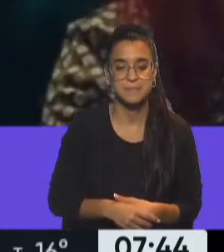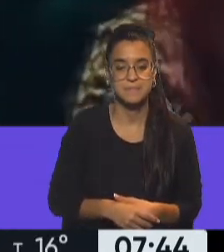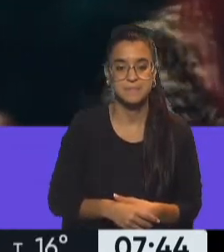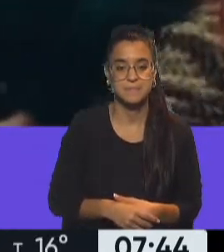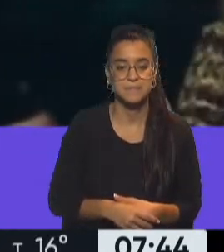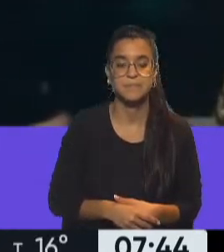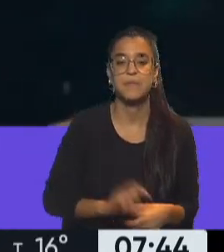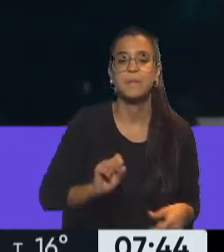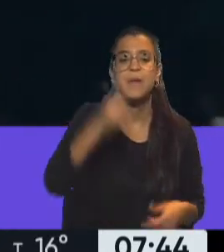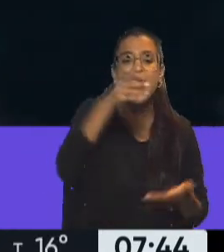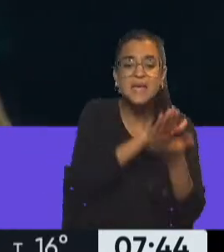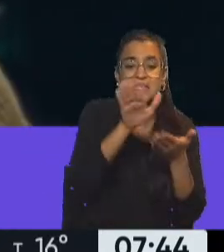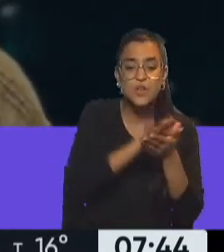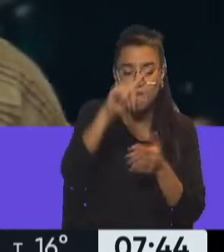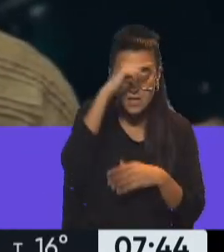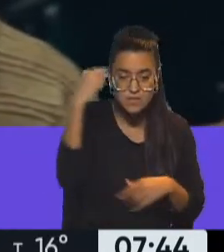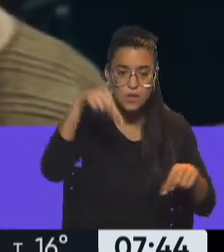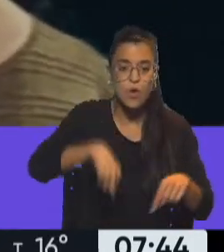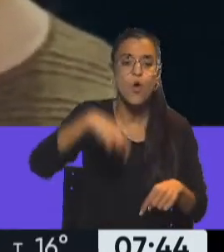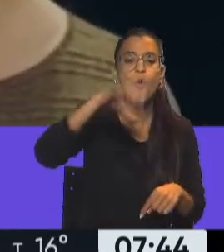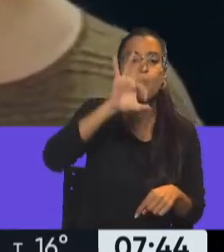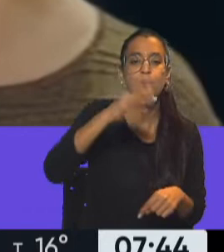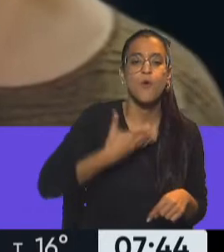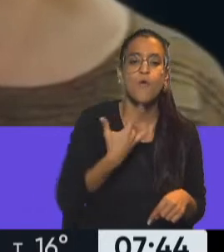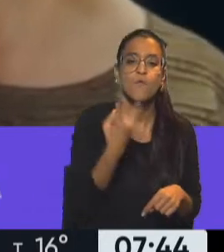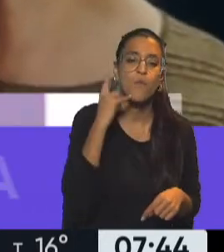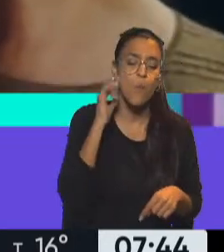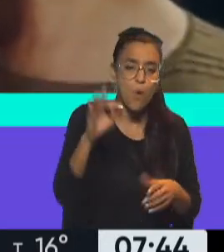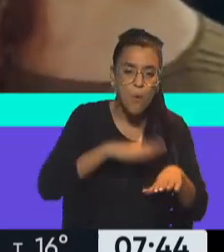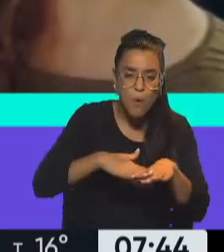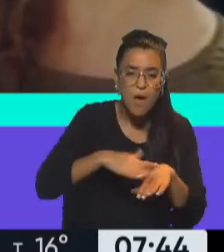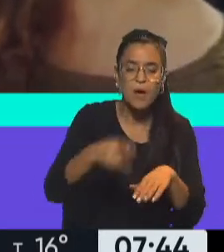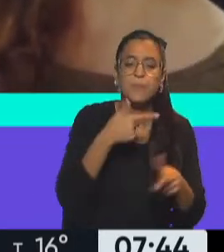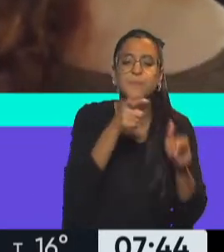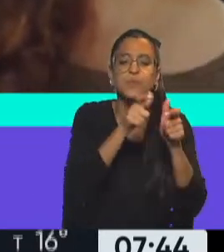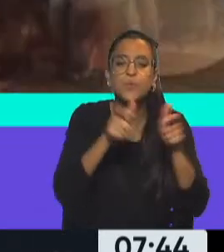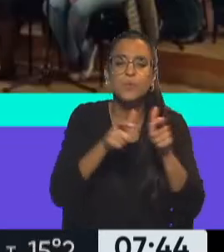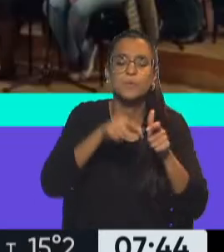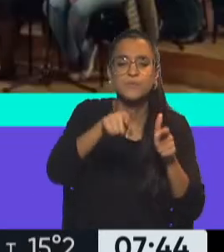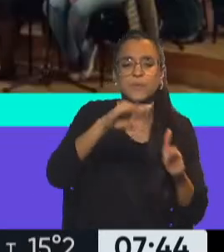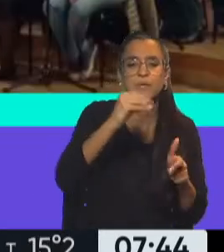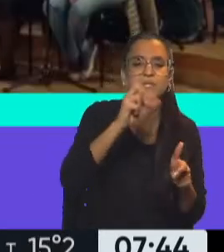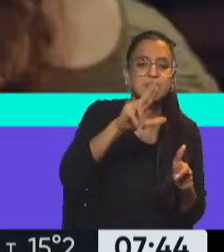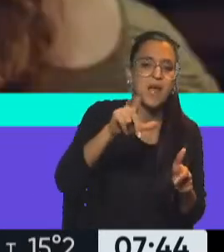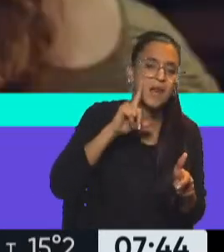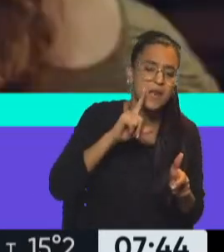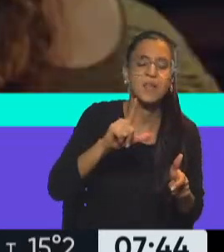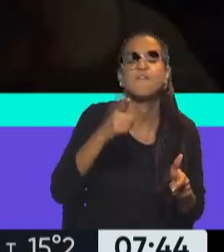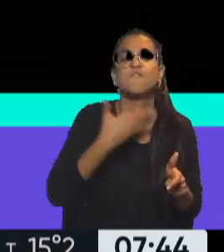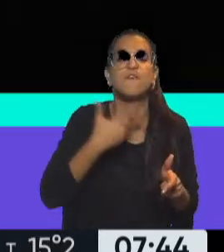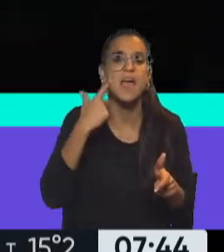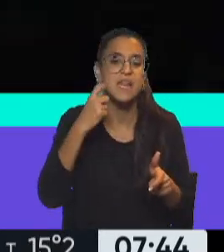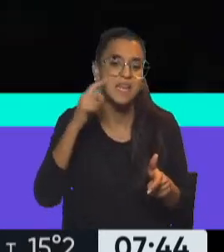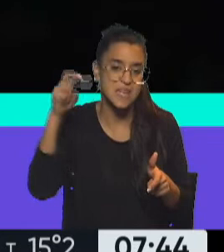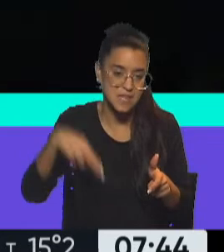A la cabeza de los estrenos nacionales llega El Prófugo, un thriller basado en la novela del genial Charlie C. E. Failing, El